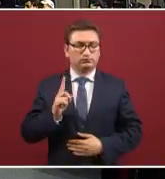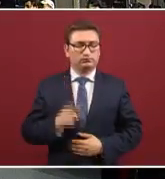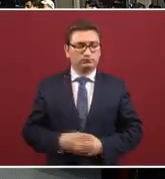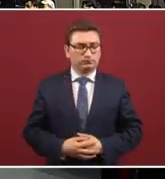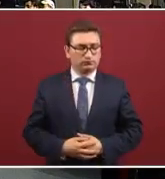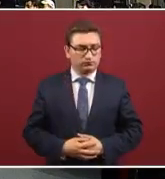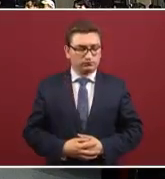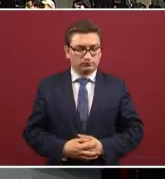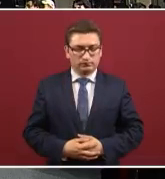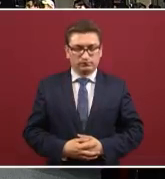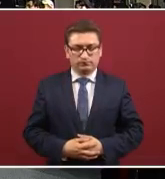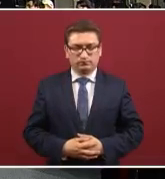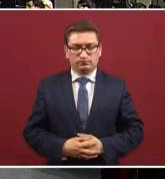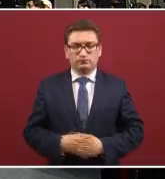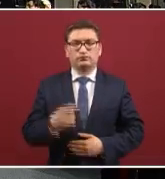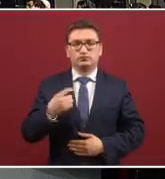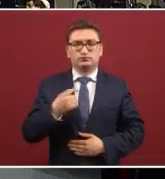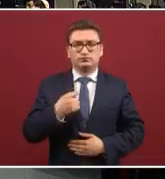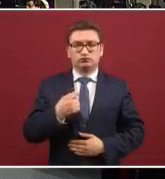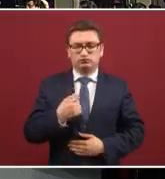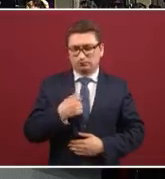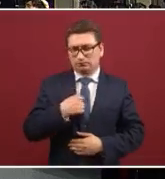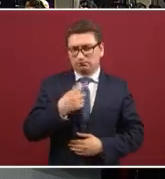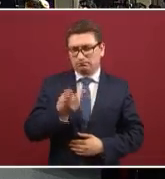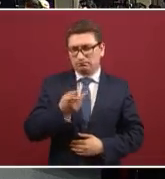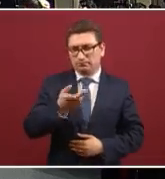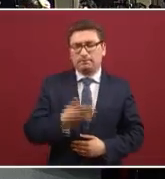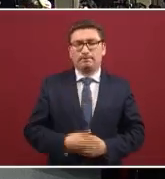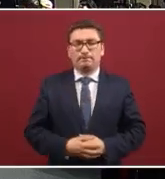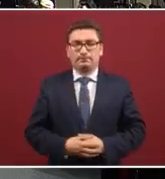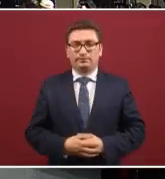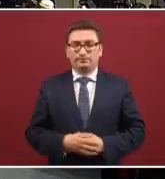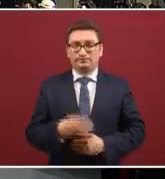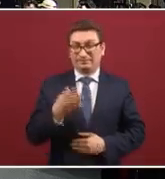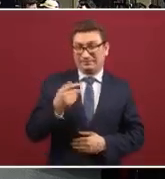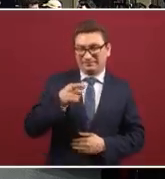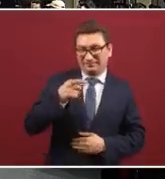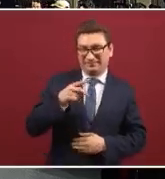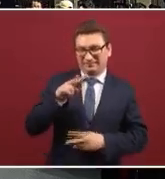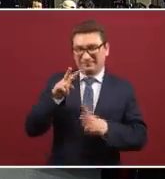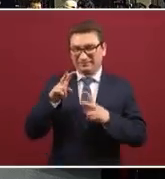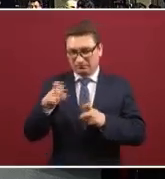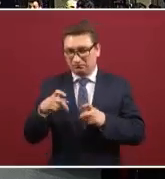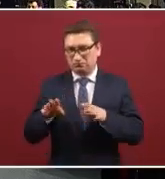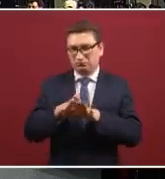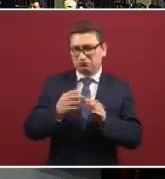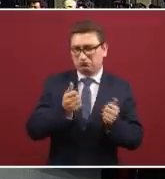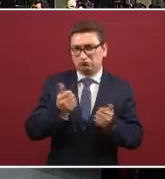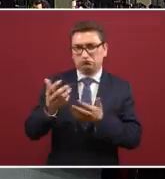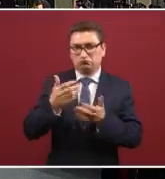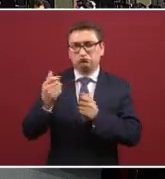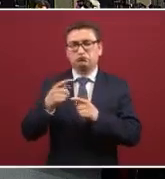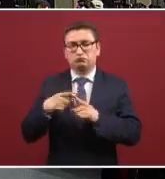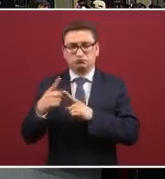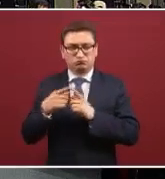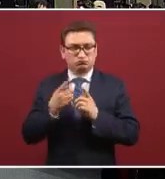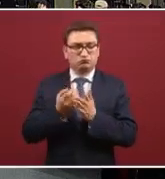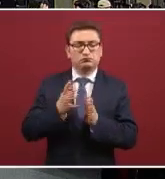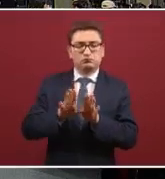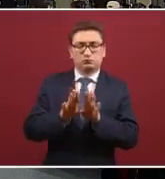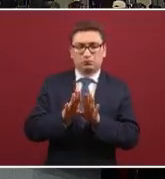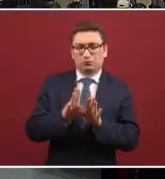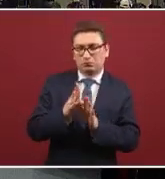Dalila Escobar, corresponsal de Tiempo TV. Justo usted hablaba del tema de los aranceles y en el aluminio que